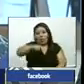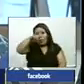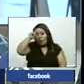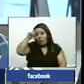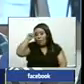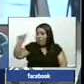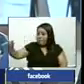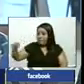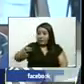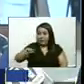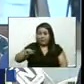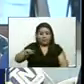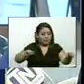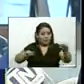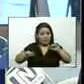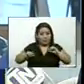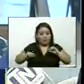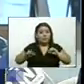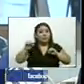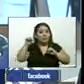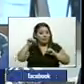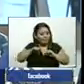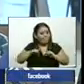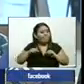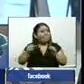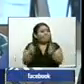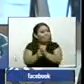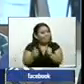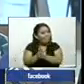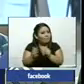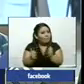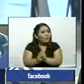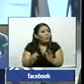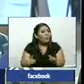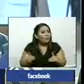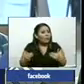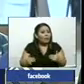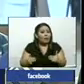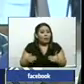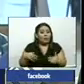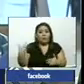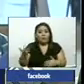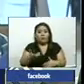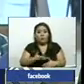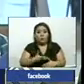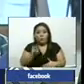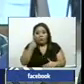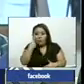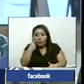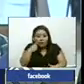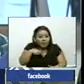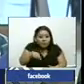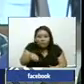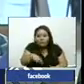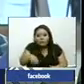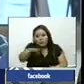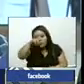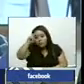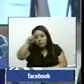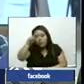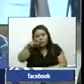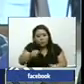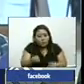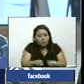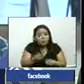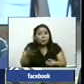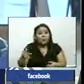con crédito. Esta parte nos afecta desde el día que ya nosotros vamos a ver los cultivos, y eso porque